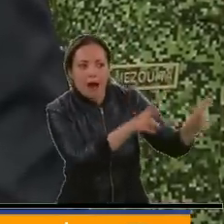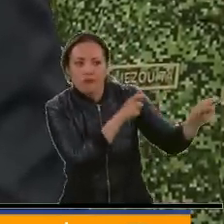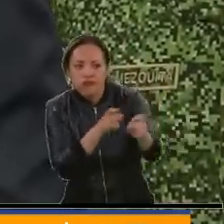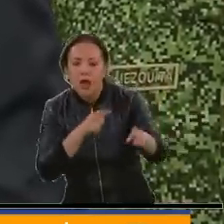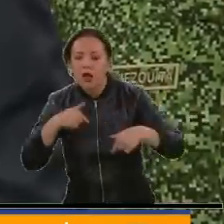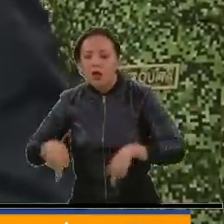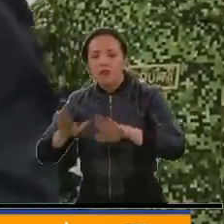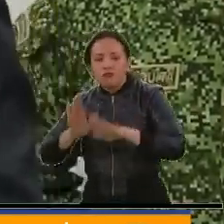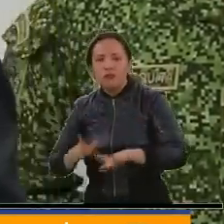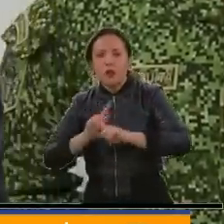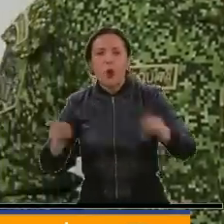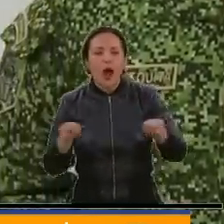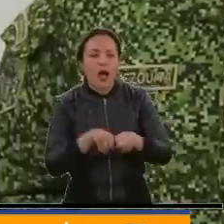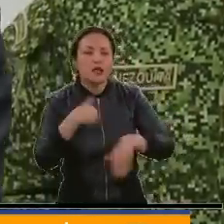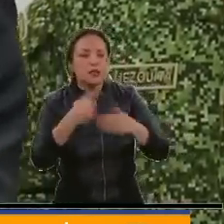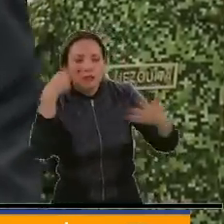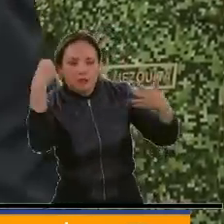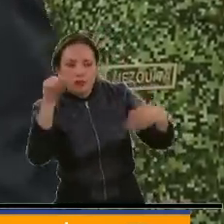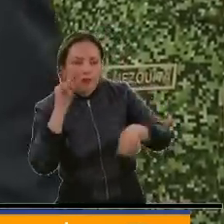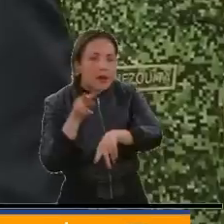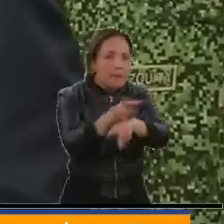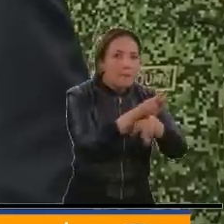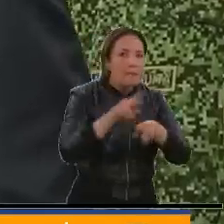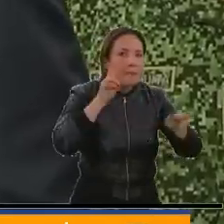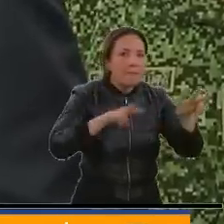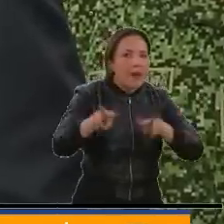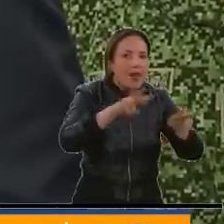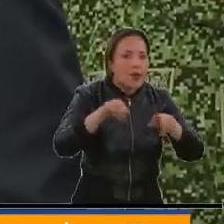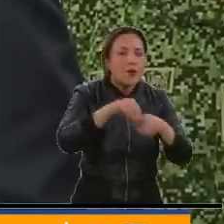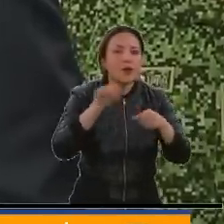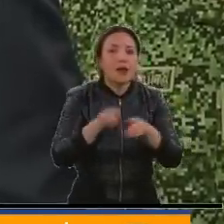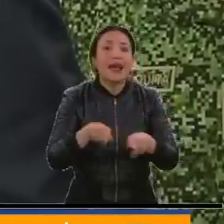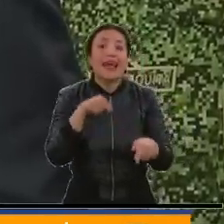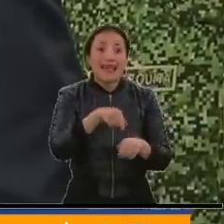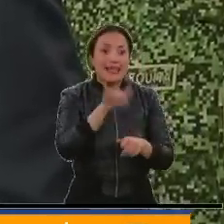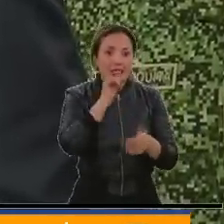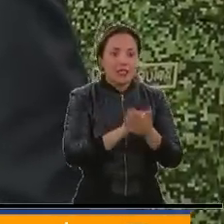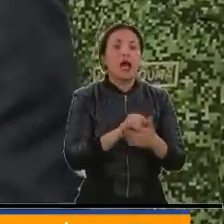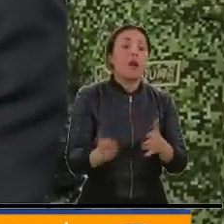y veeduría. De tal manera que en ese interregno encontramos la declaración